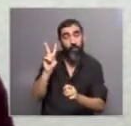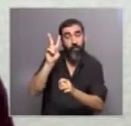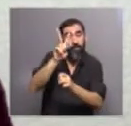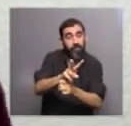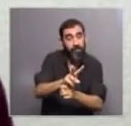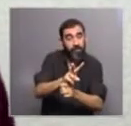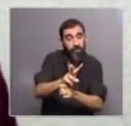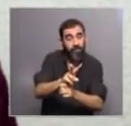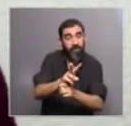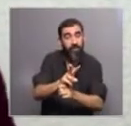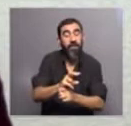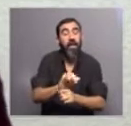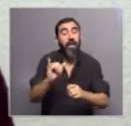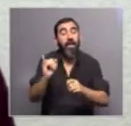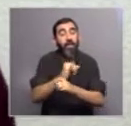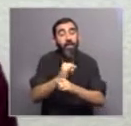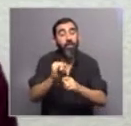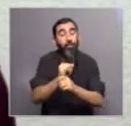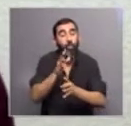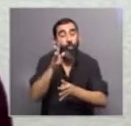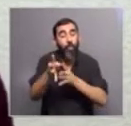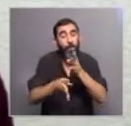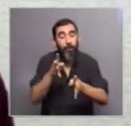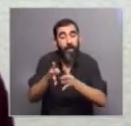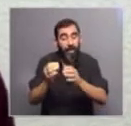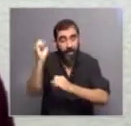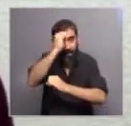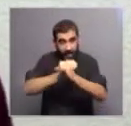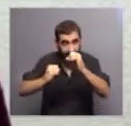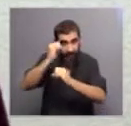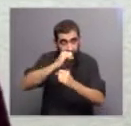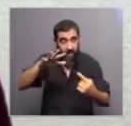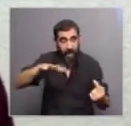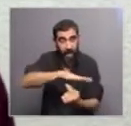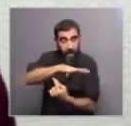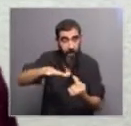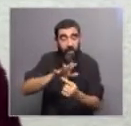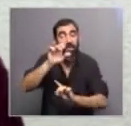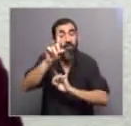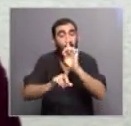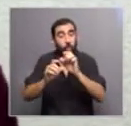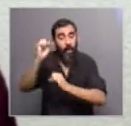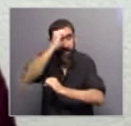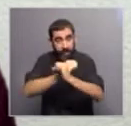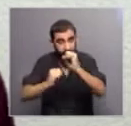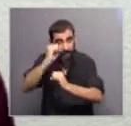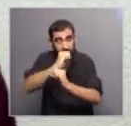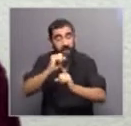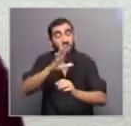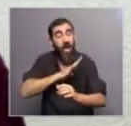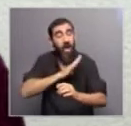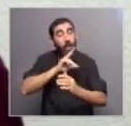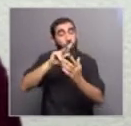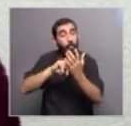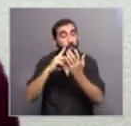al INFIA, al Instituto de Mecánica de los Fluidos e Ingeniería Ambiental de la Facultad de Ingeniería, que tienen un proyecto